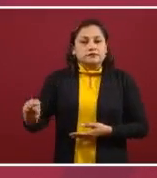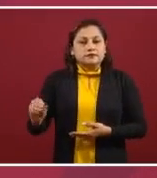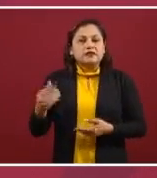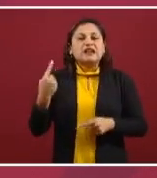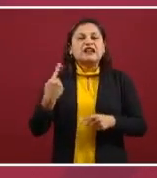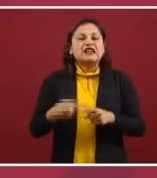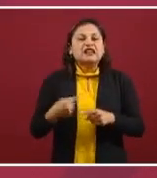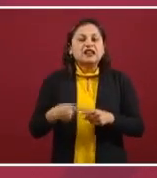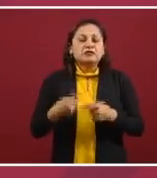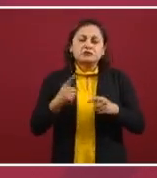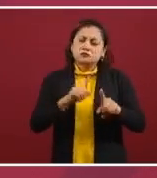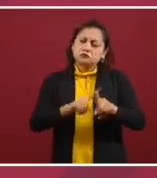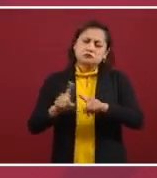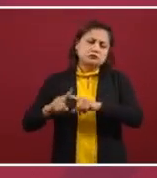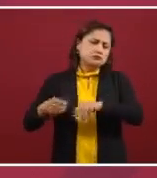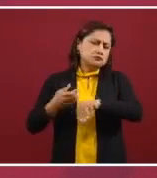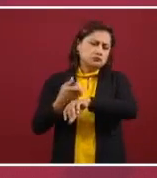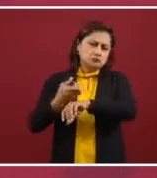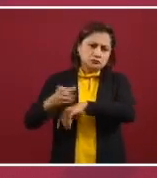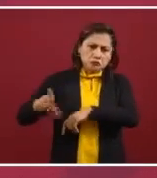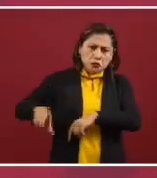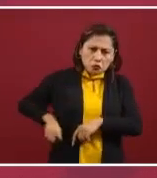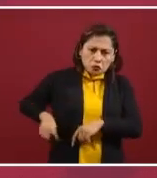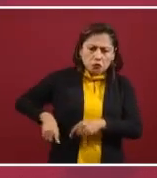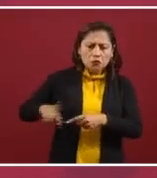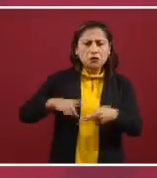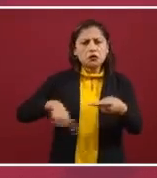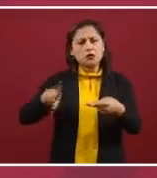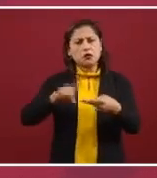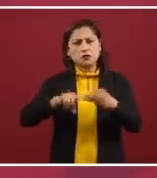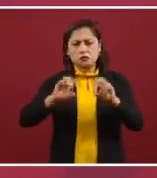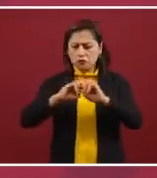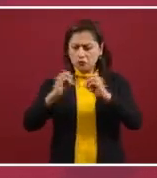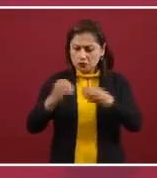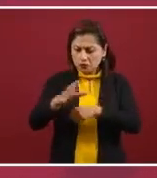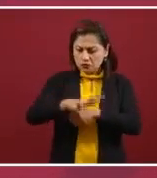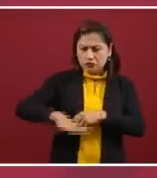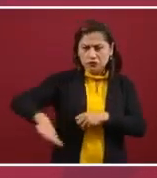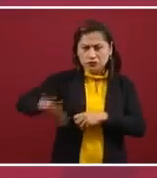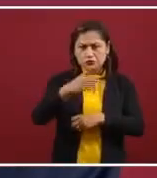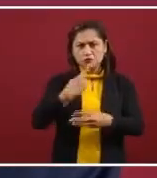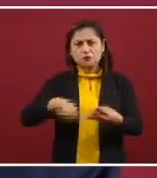Gobiernos, organizaciones sociales, universidades.